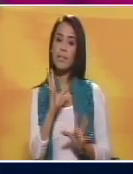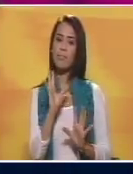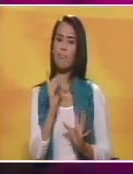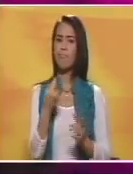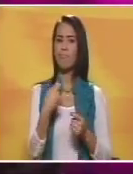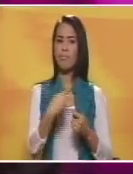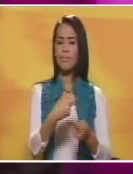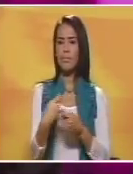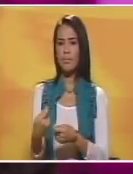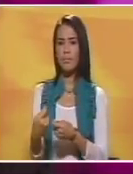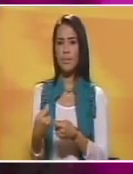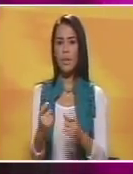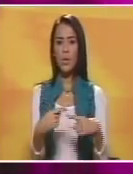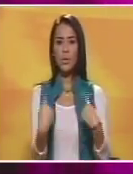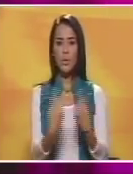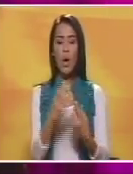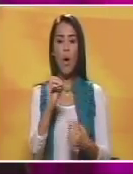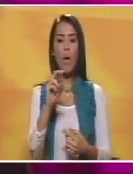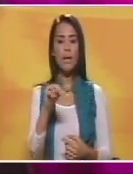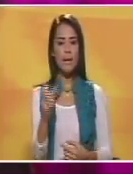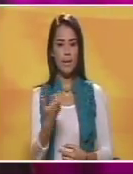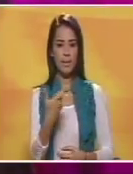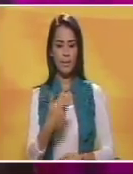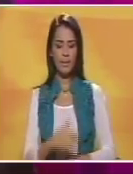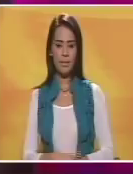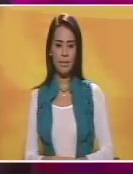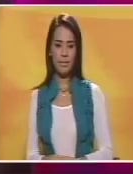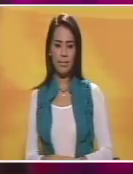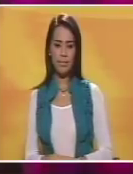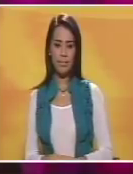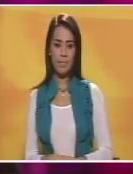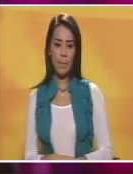el mobiliario a una ONG.